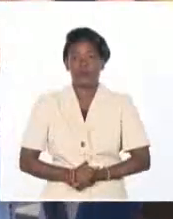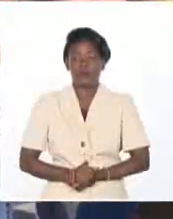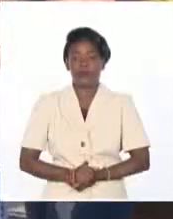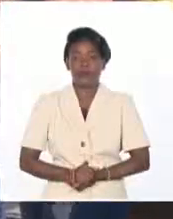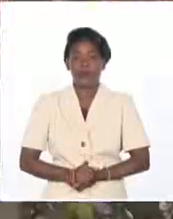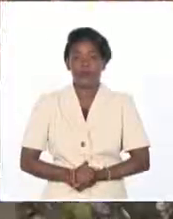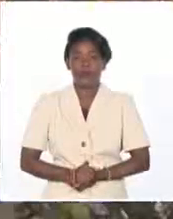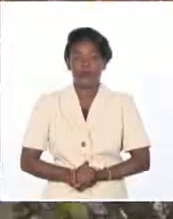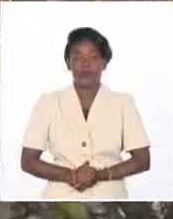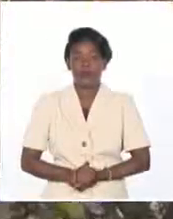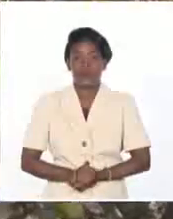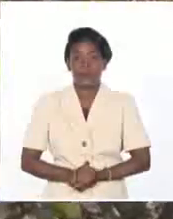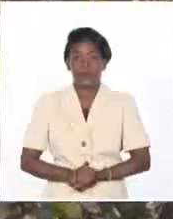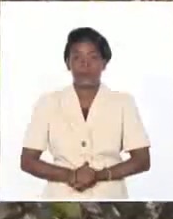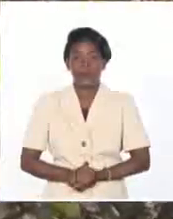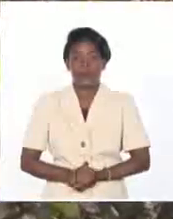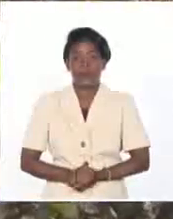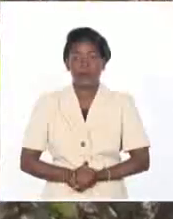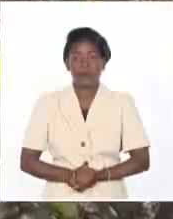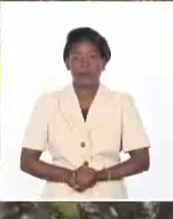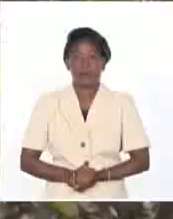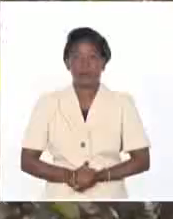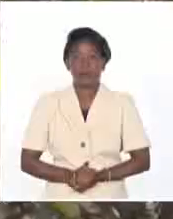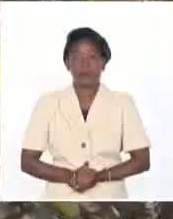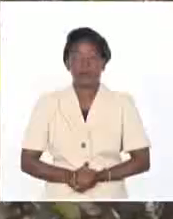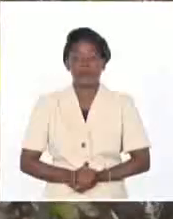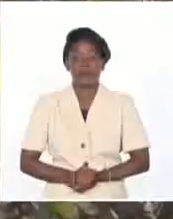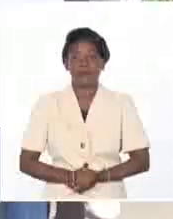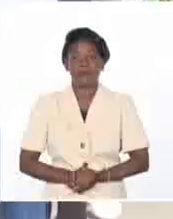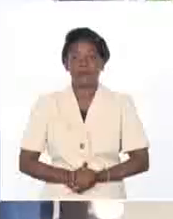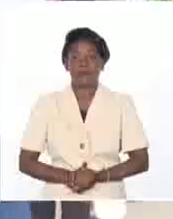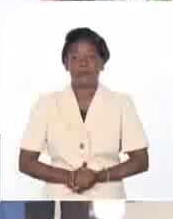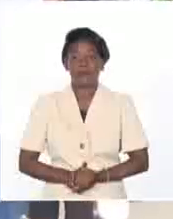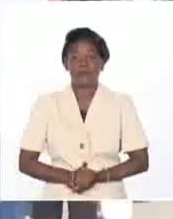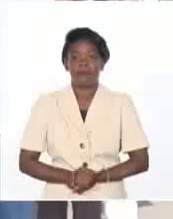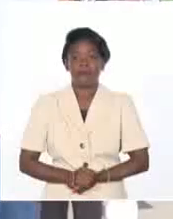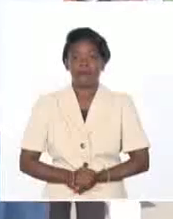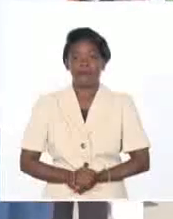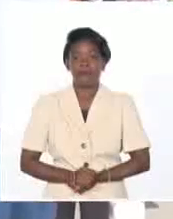El camarógrafo Héctor Naranjo y Eliane Taguas Merino para el canal Cubano de Noticias.